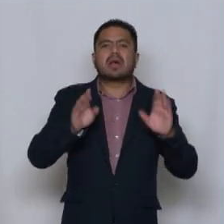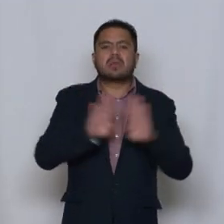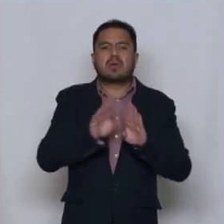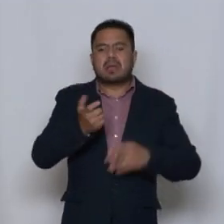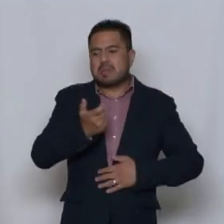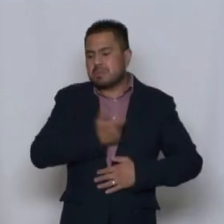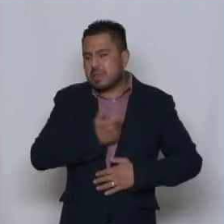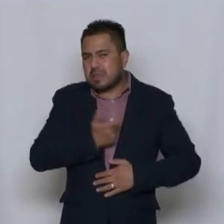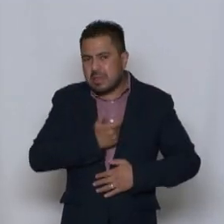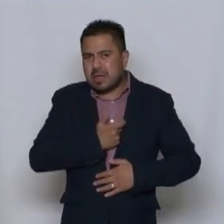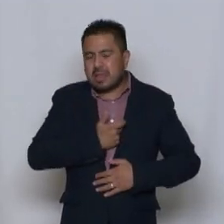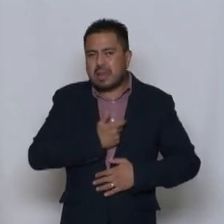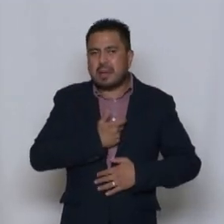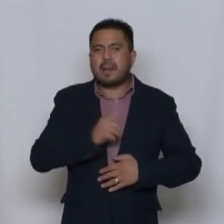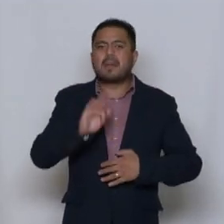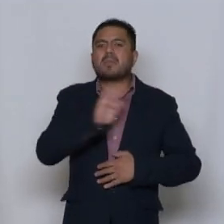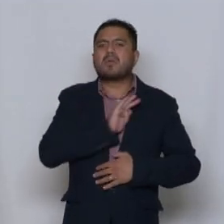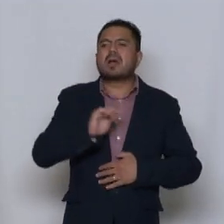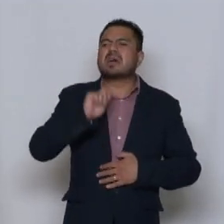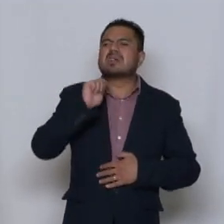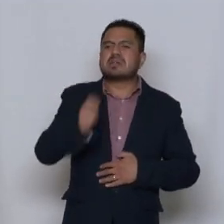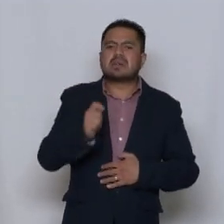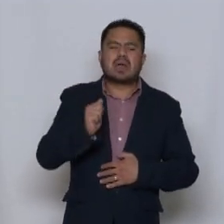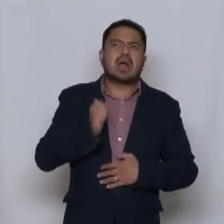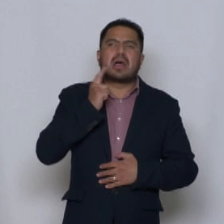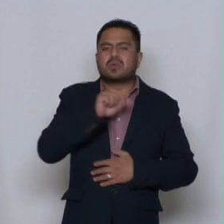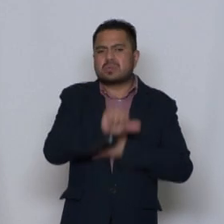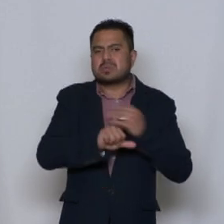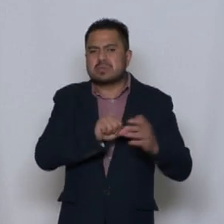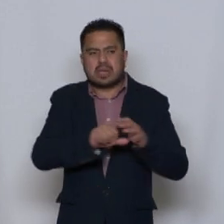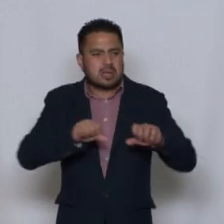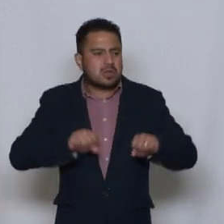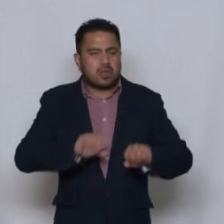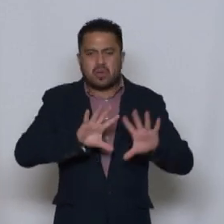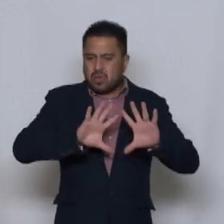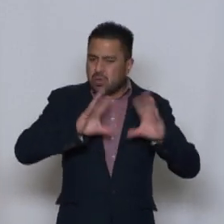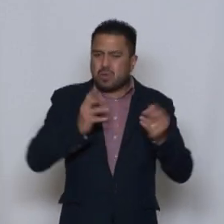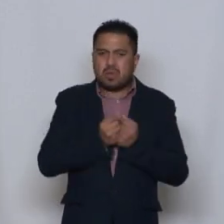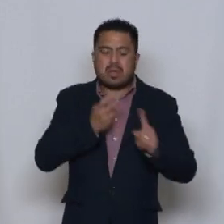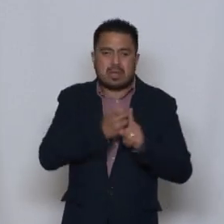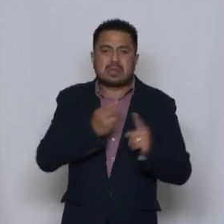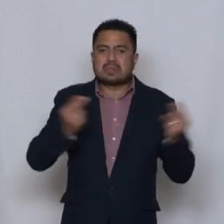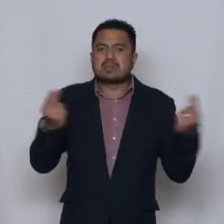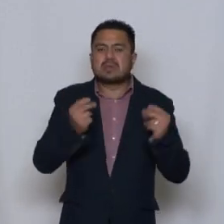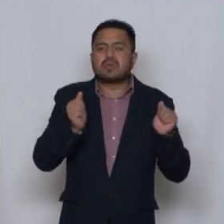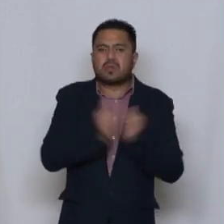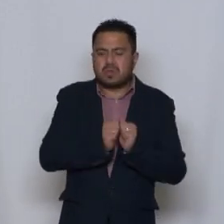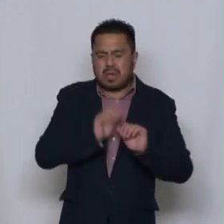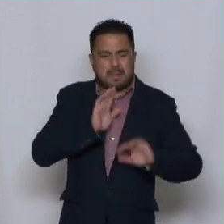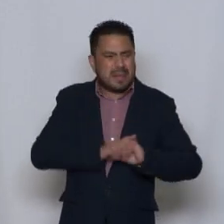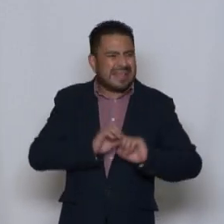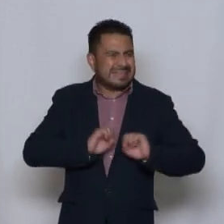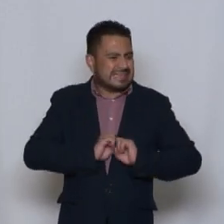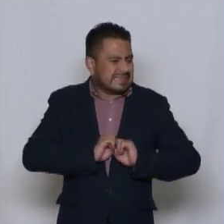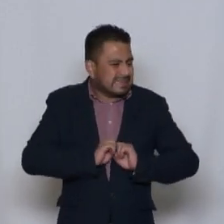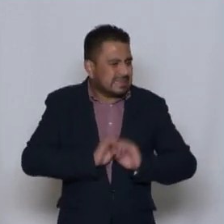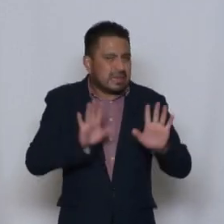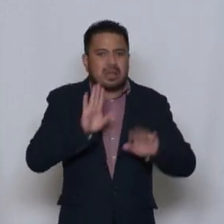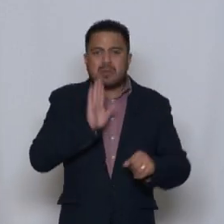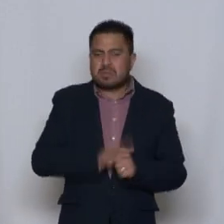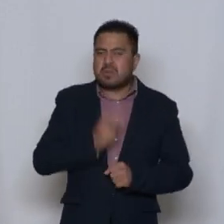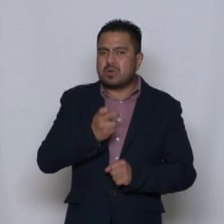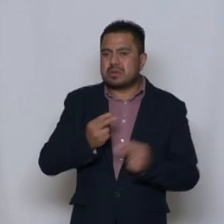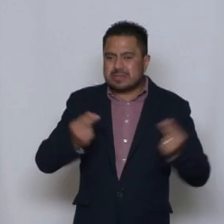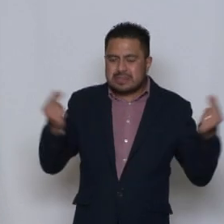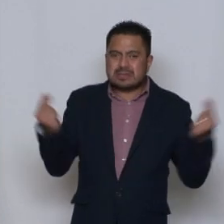velaria, puede ser algún centro comercial. Todo eso lo necesitamos conocer con detalle. Entonces, por eso